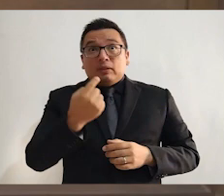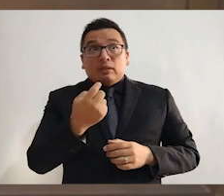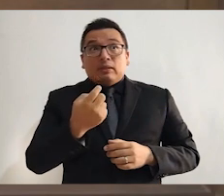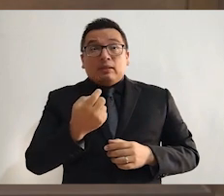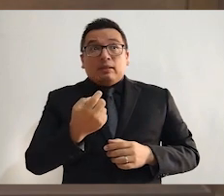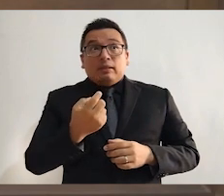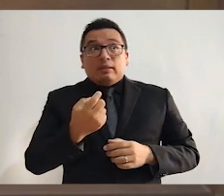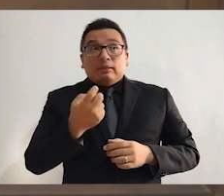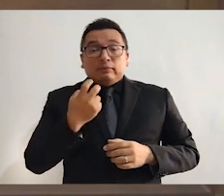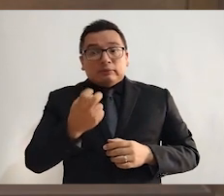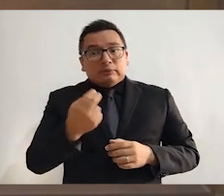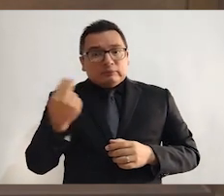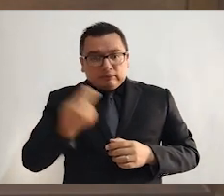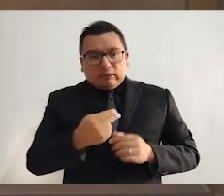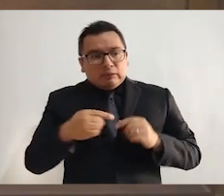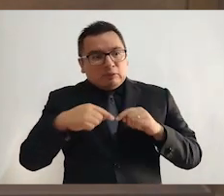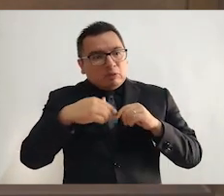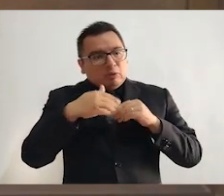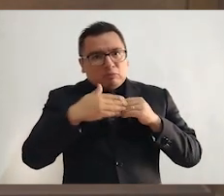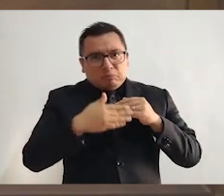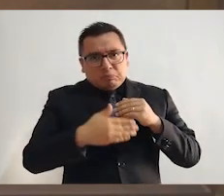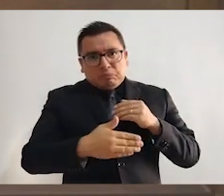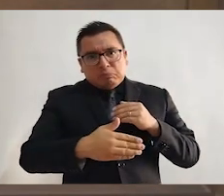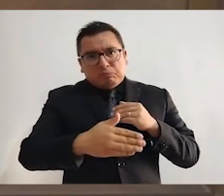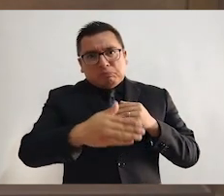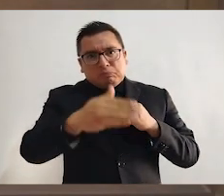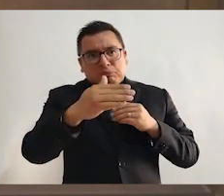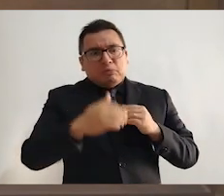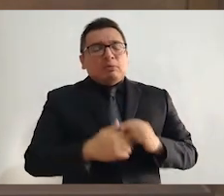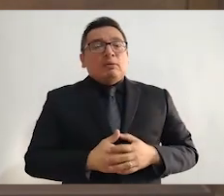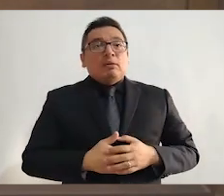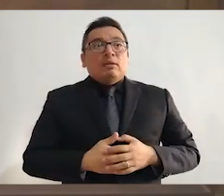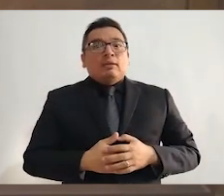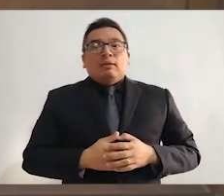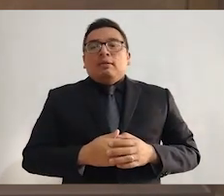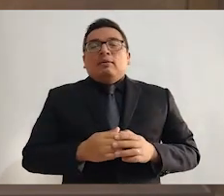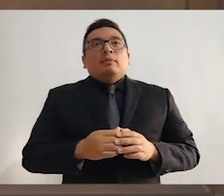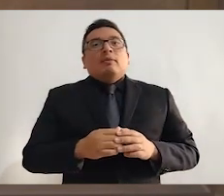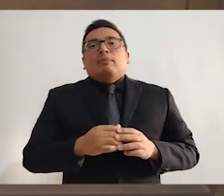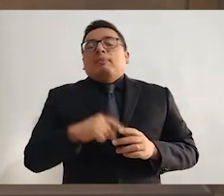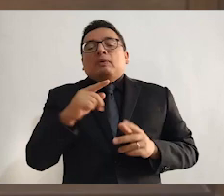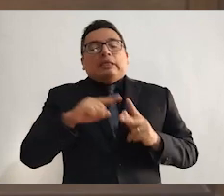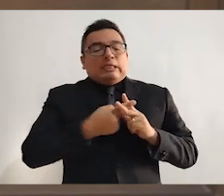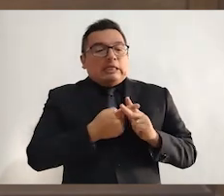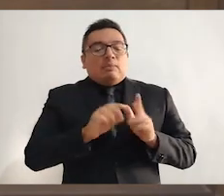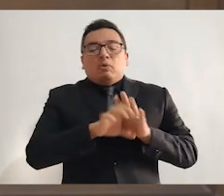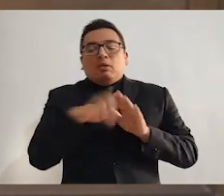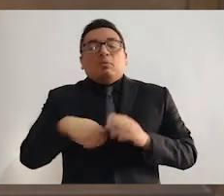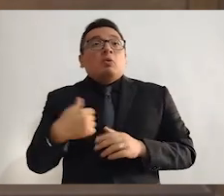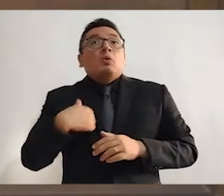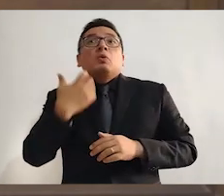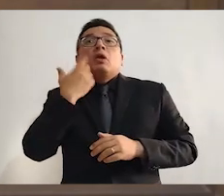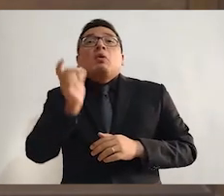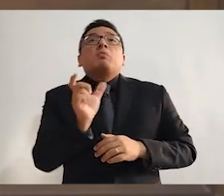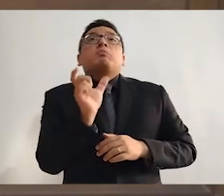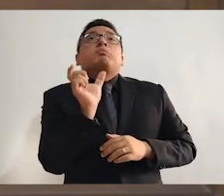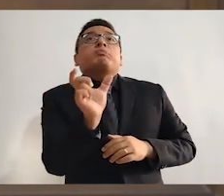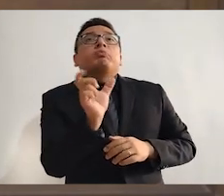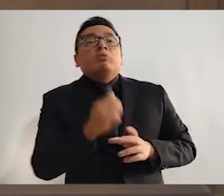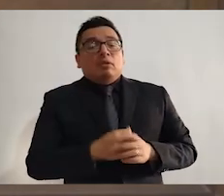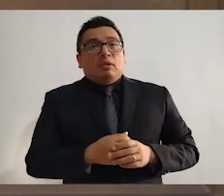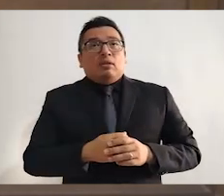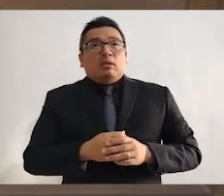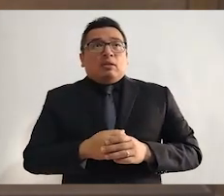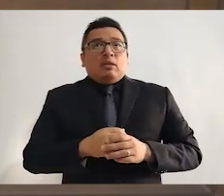un camino que se tiene que recorrer desde el trámite, o sea, desde cómo una persona